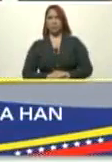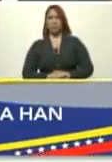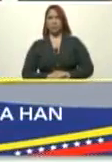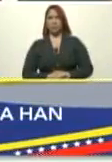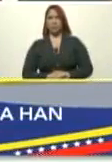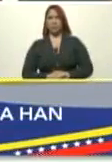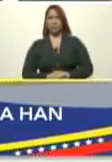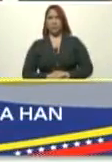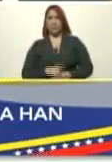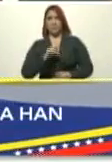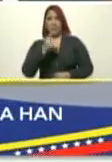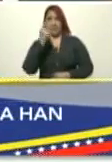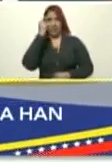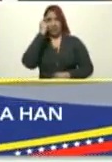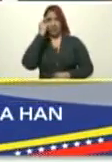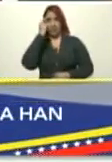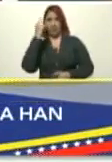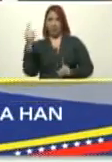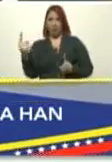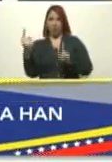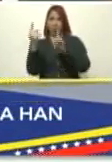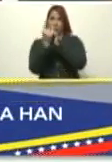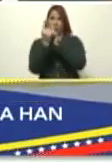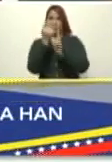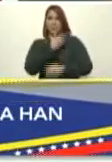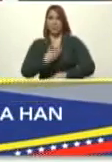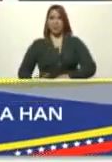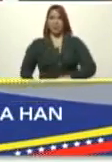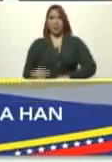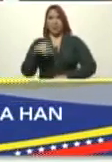desde el primer día con el presidente Putin.